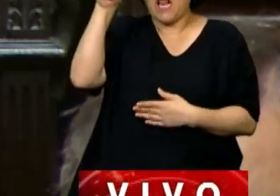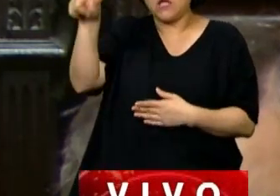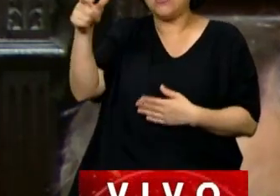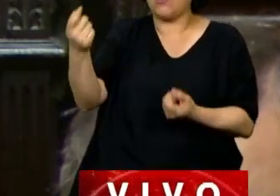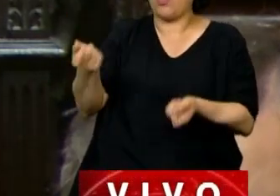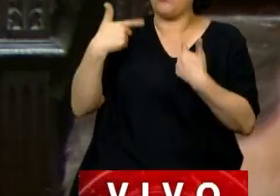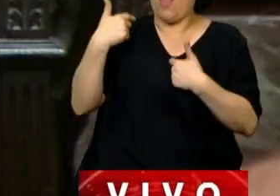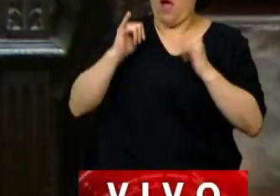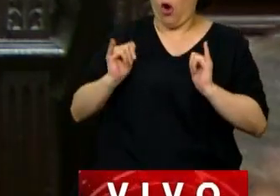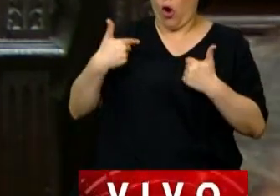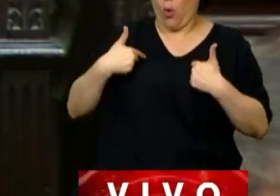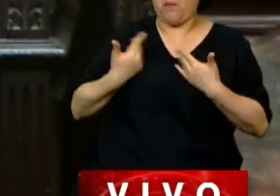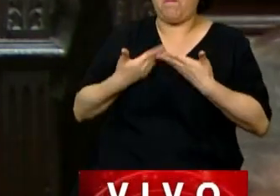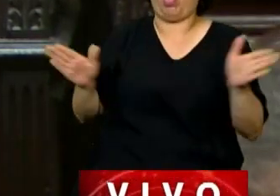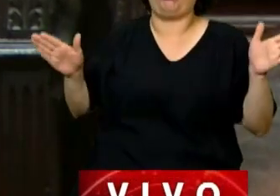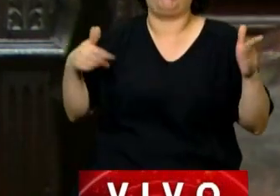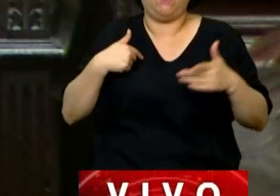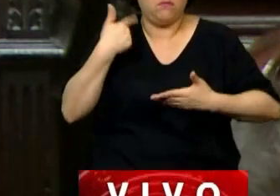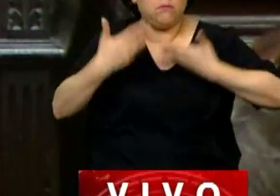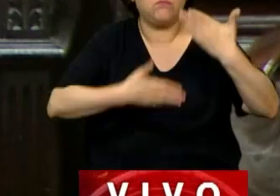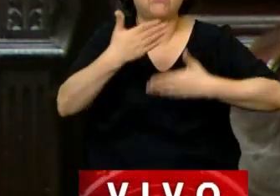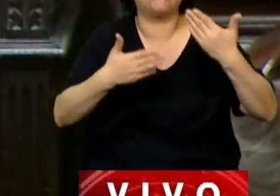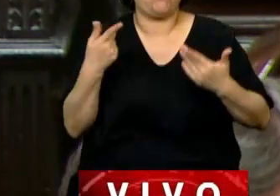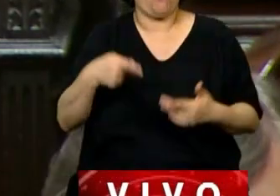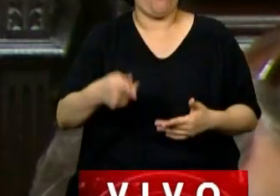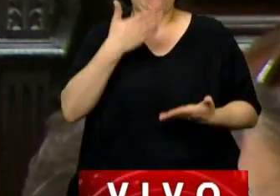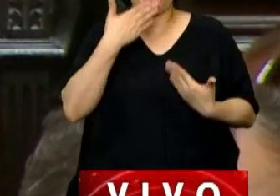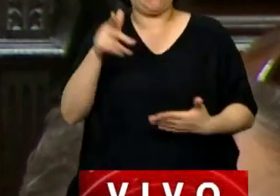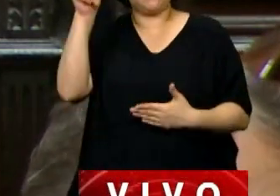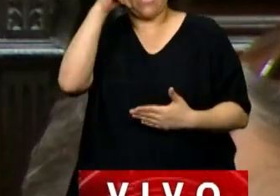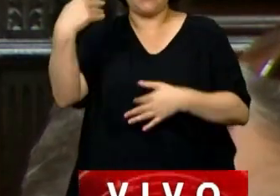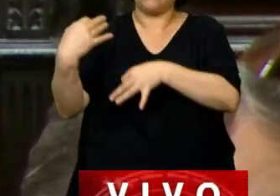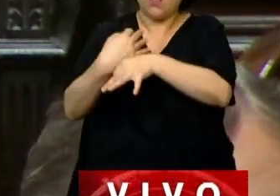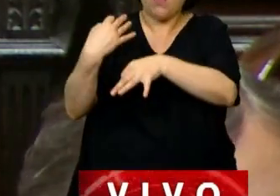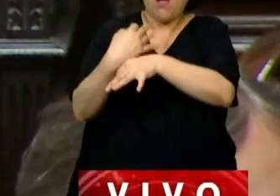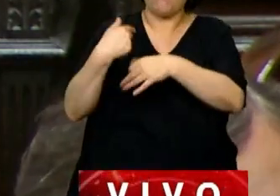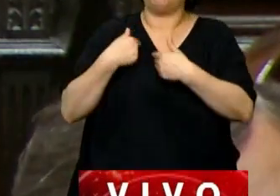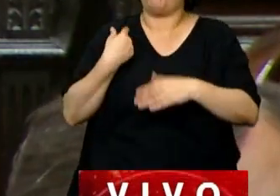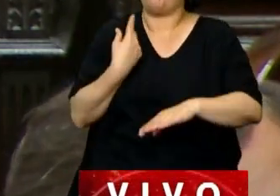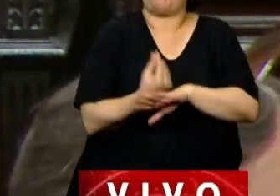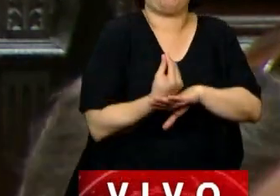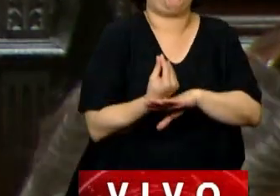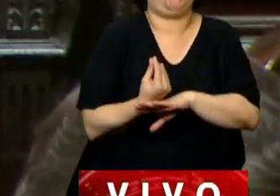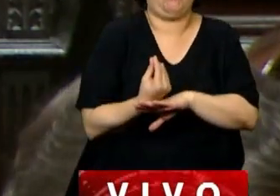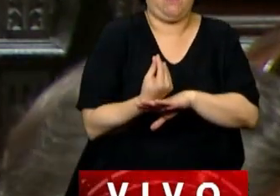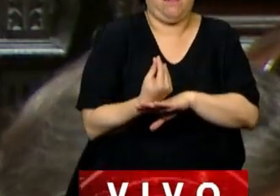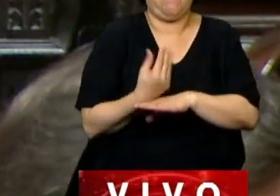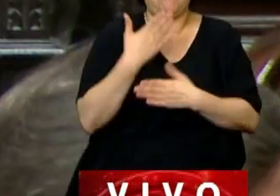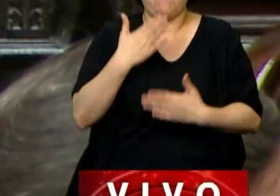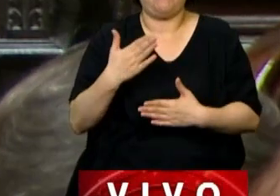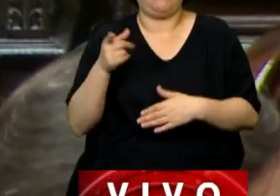muchos y muchas de nosotras e hizo de alguna forma que hoy estemos acá ocupando estas bancas también a tan joven